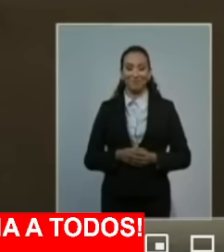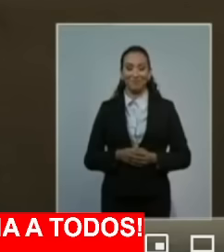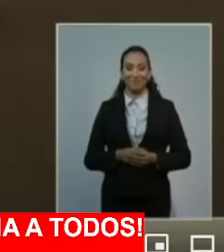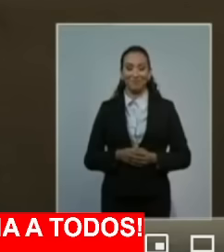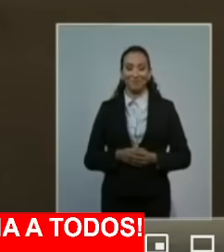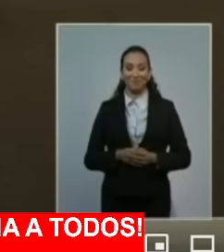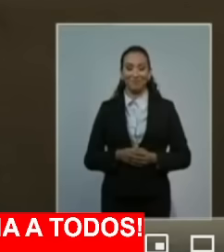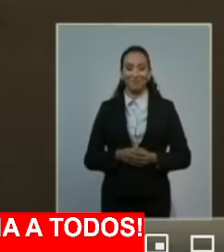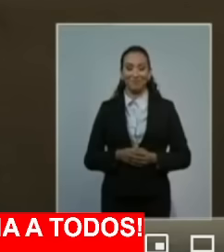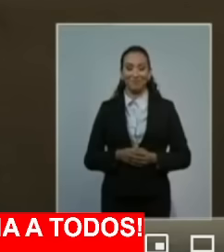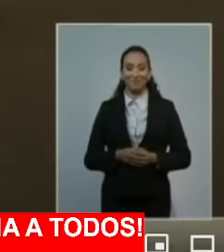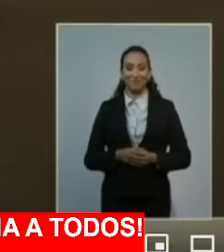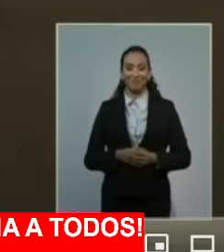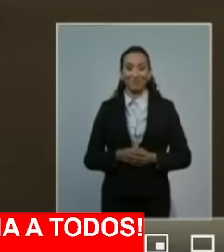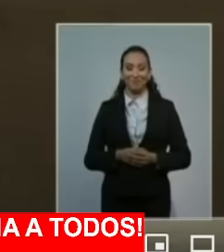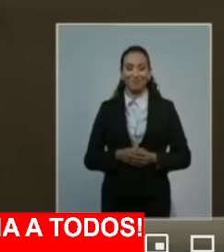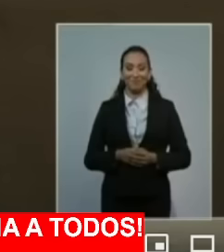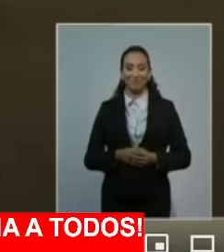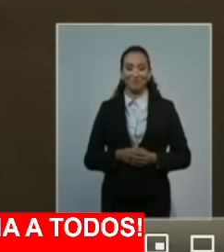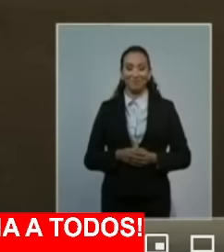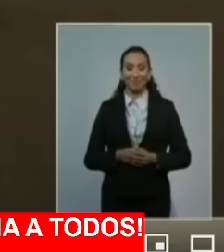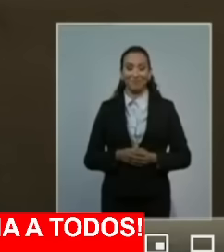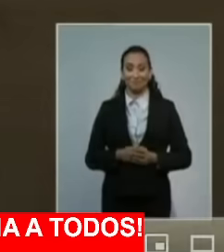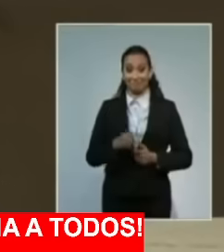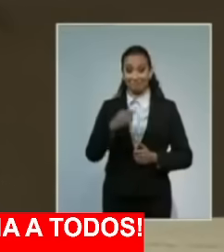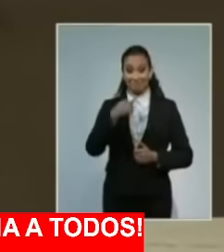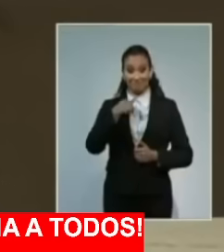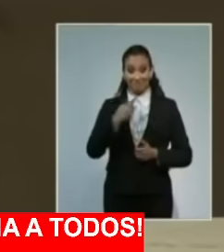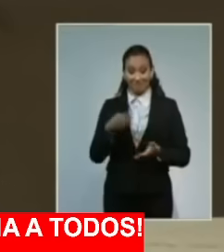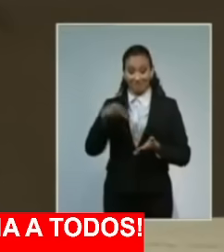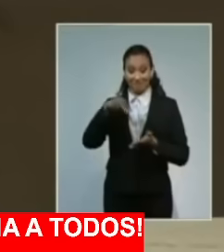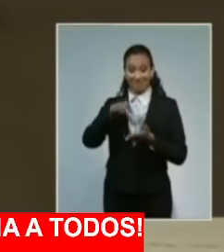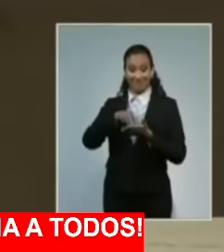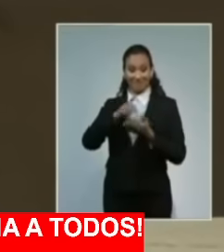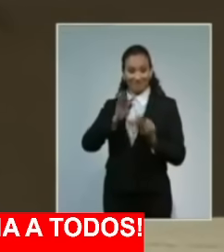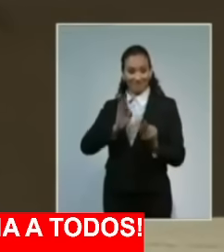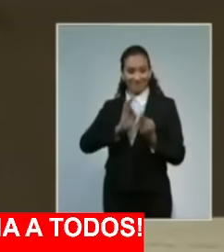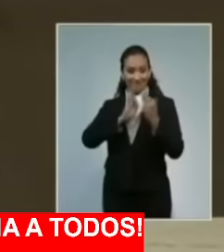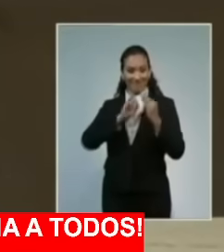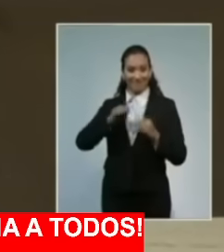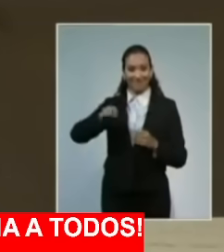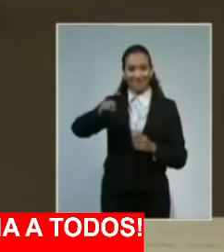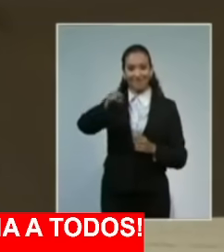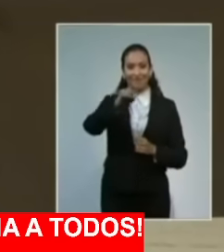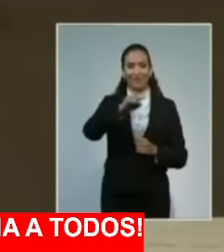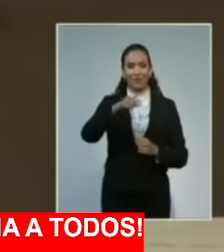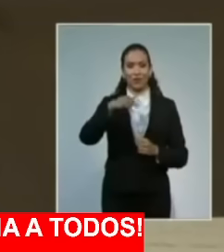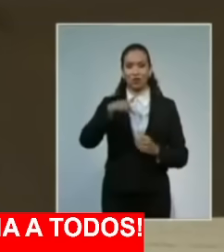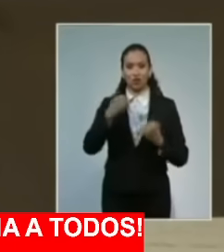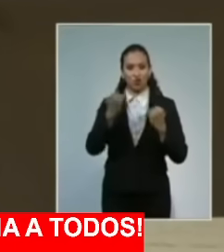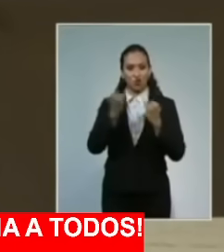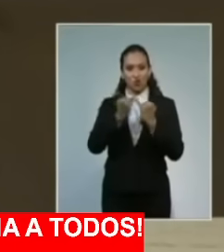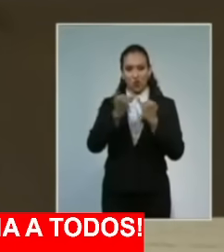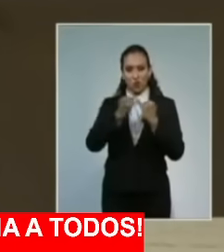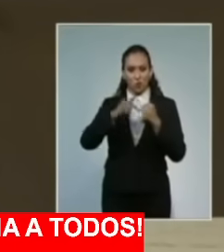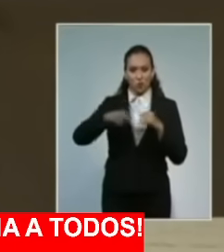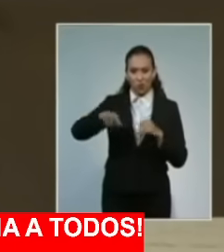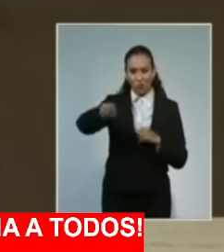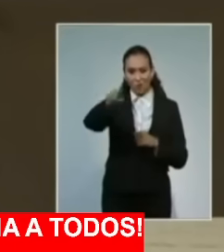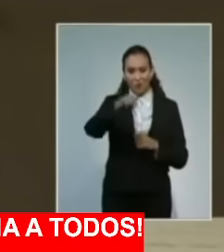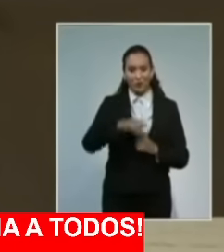y parece que traía unos pistos entre pecho y espalda sento ante ustedes como un igual ante sus